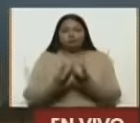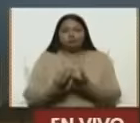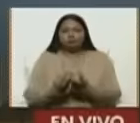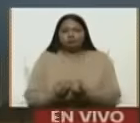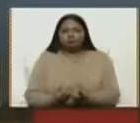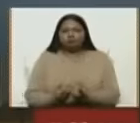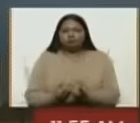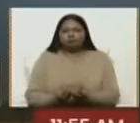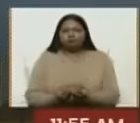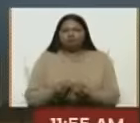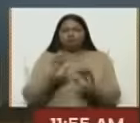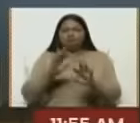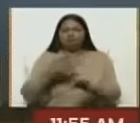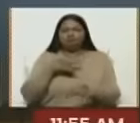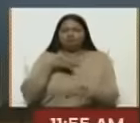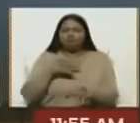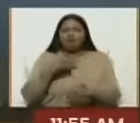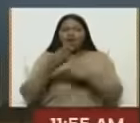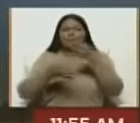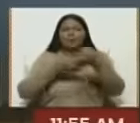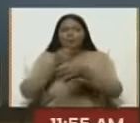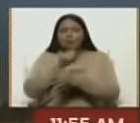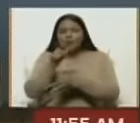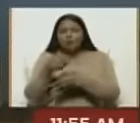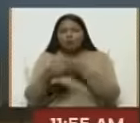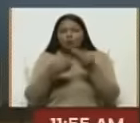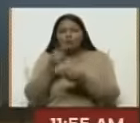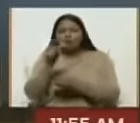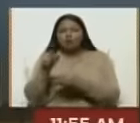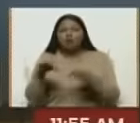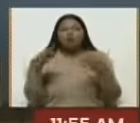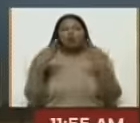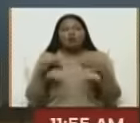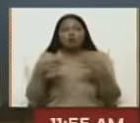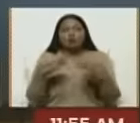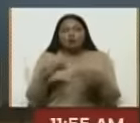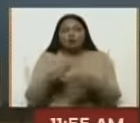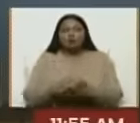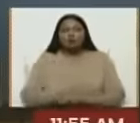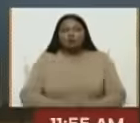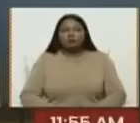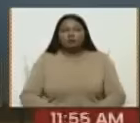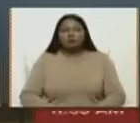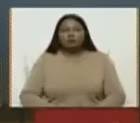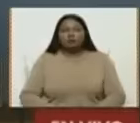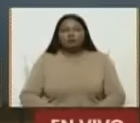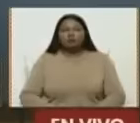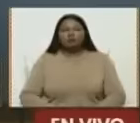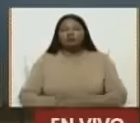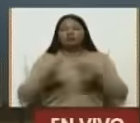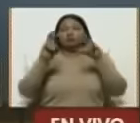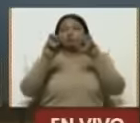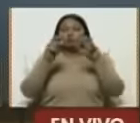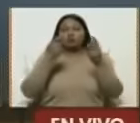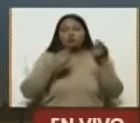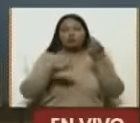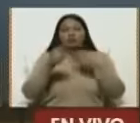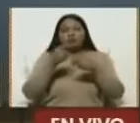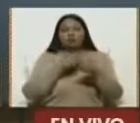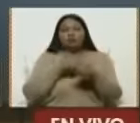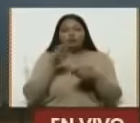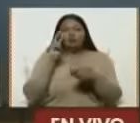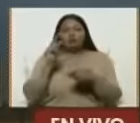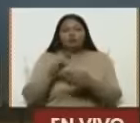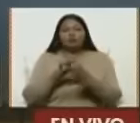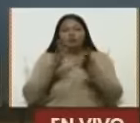cómo alguien, una persona normal, un presunto comerciante, un